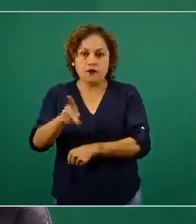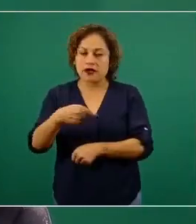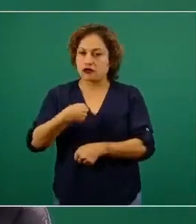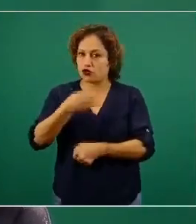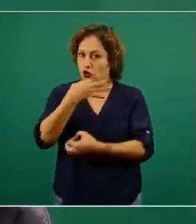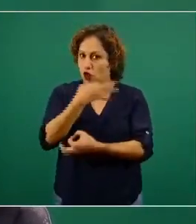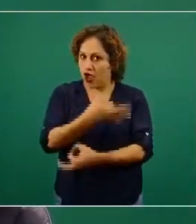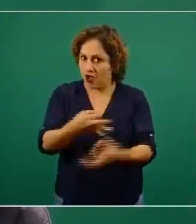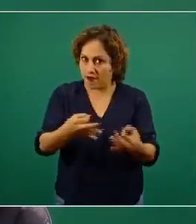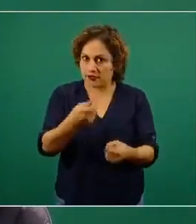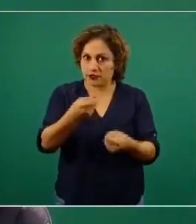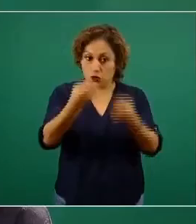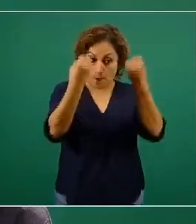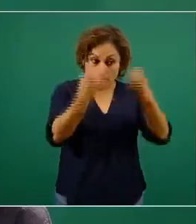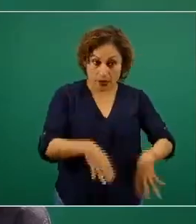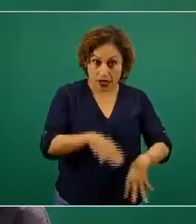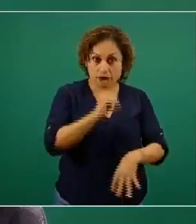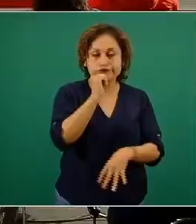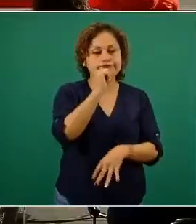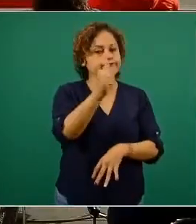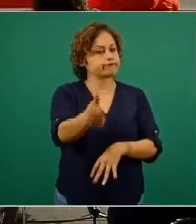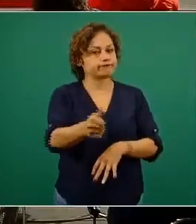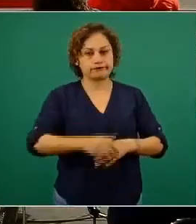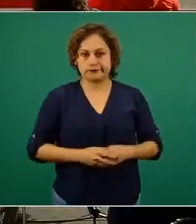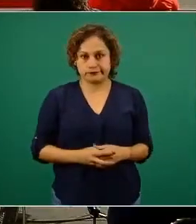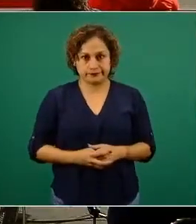importante cuidar al máximo el biológico.